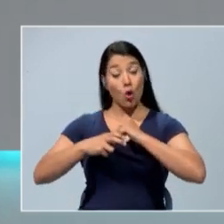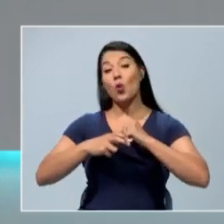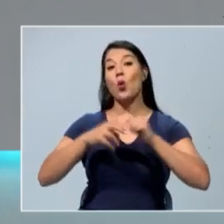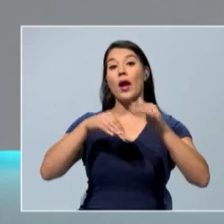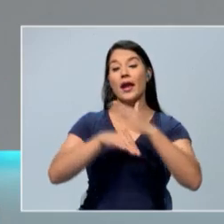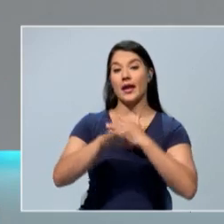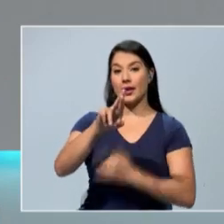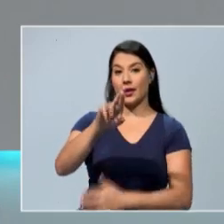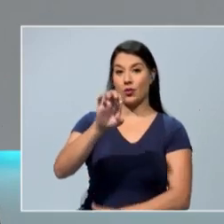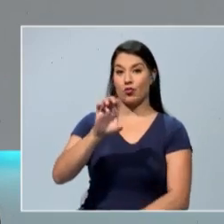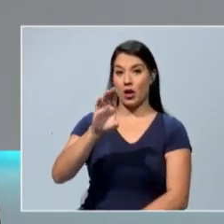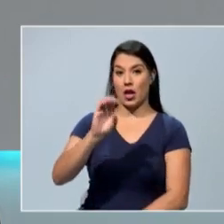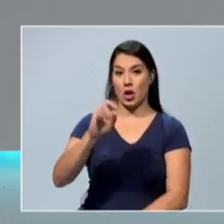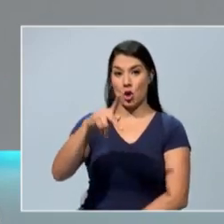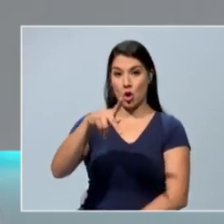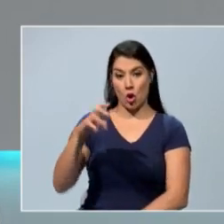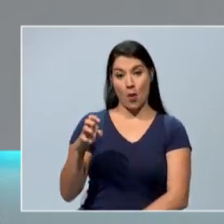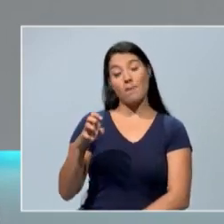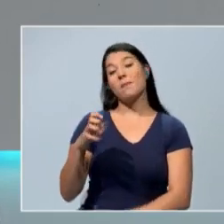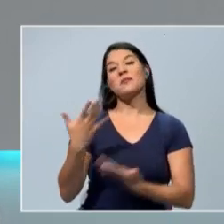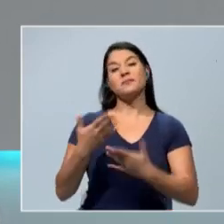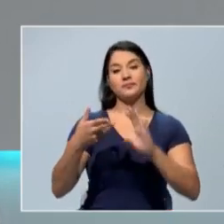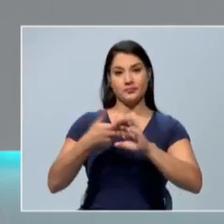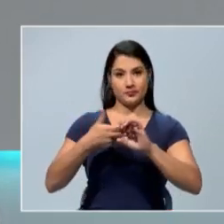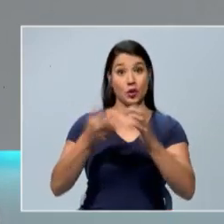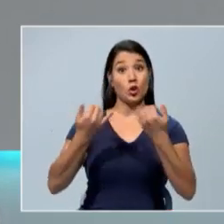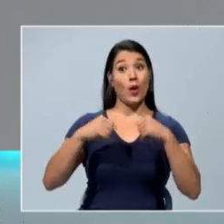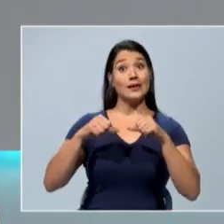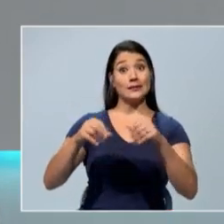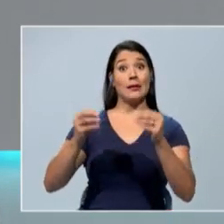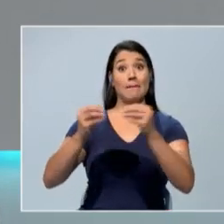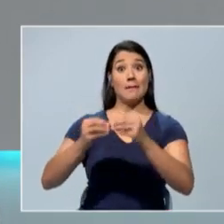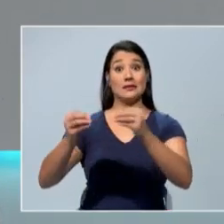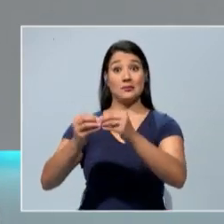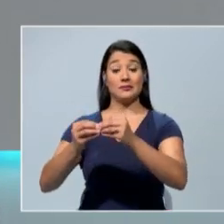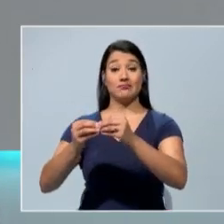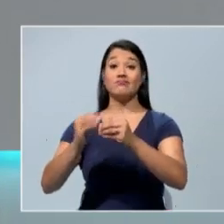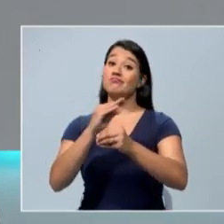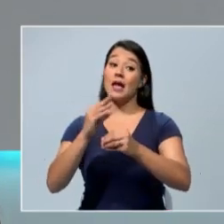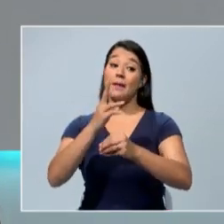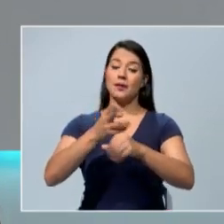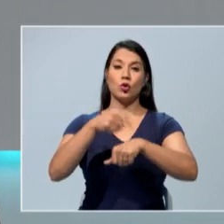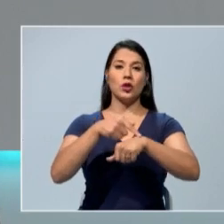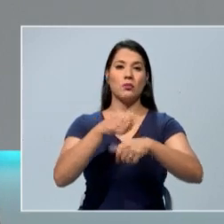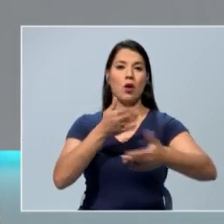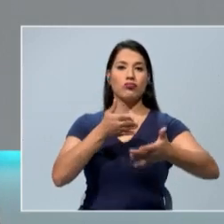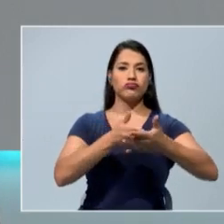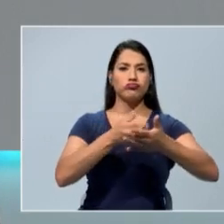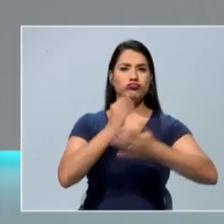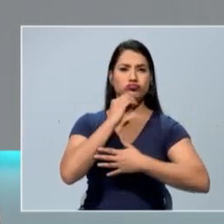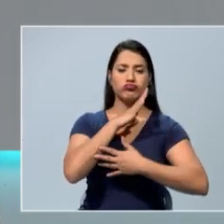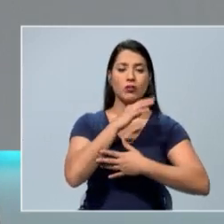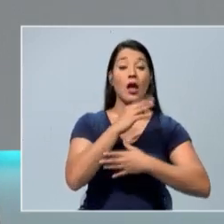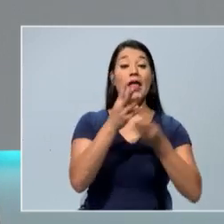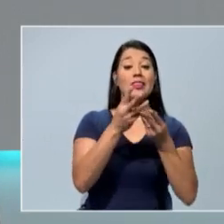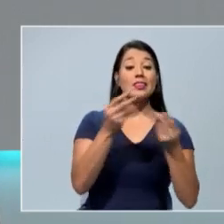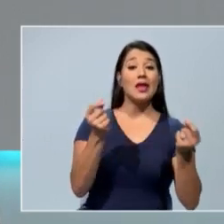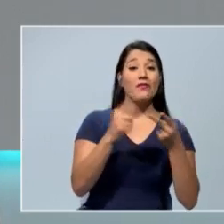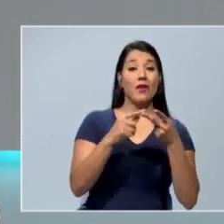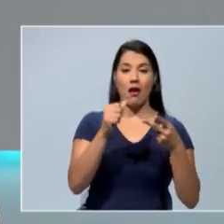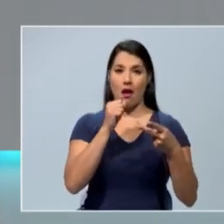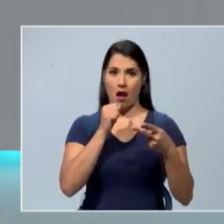de Recope continúan en aumento y con ello la contaminación sobre la tierra y los acueductos. En julio y octubre de este año,